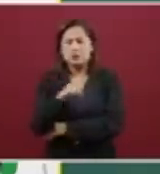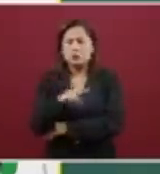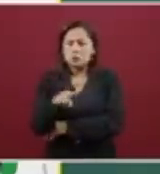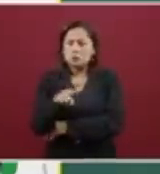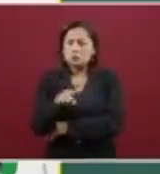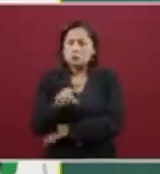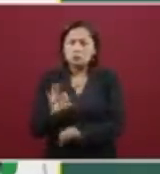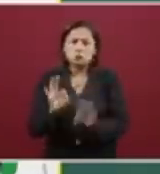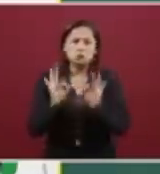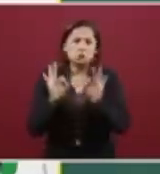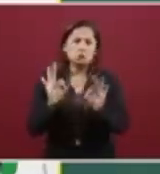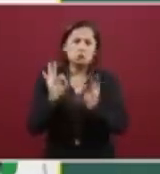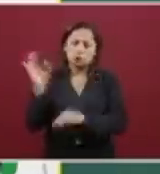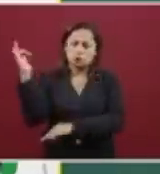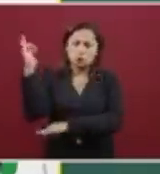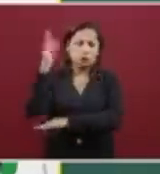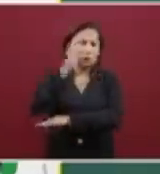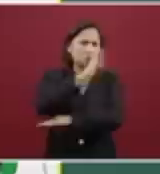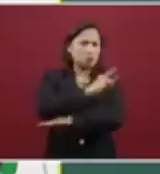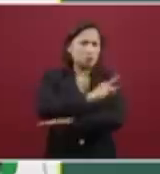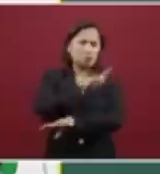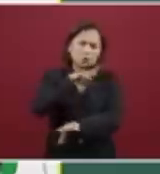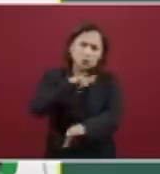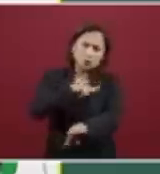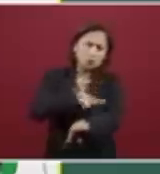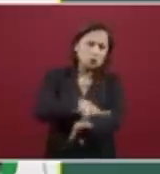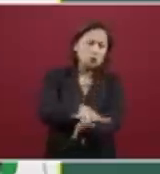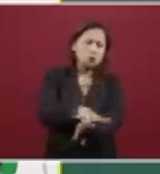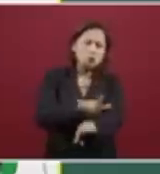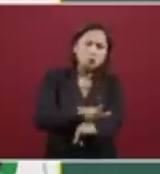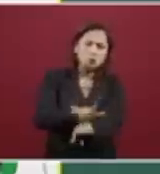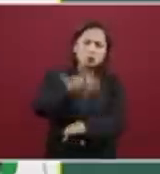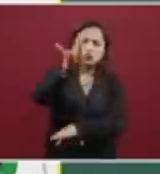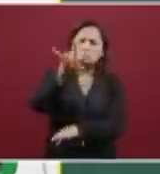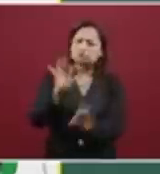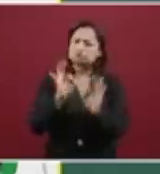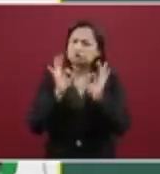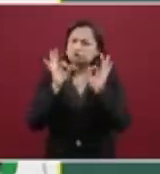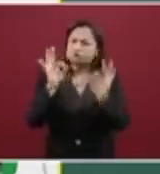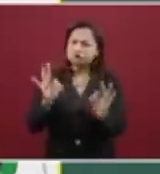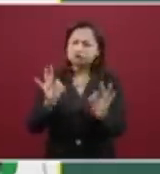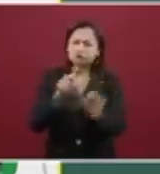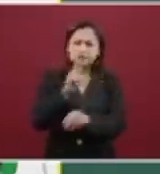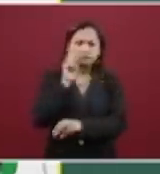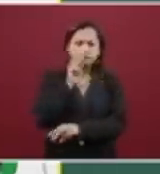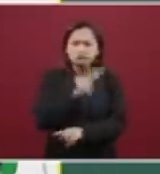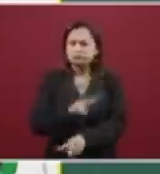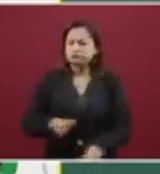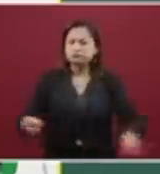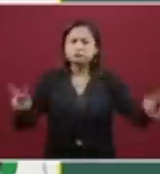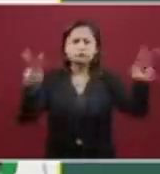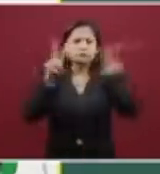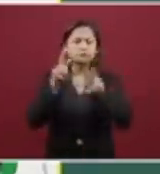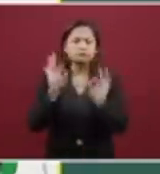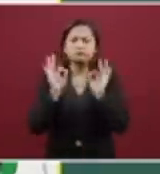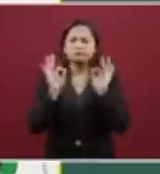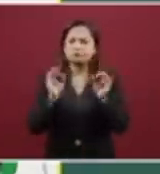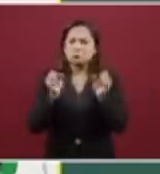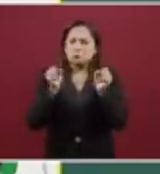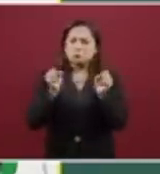aeronaves realicen sus operaciones de aterrizaje y despegue en bajas condiciones de visibilidad con seguridad